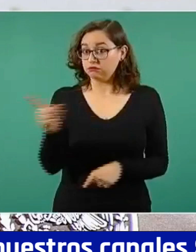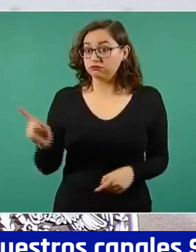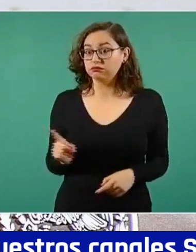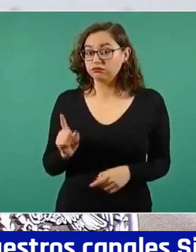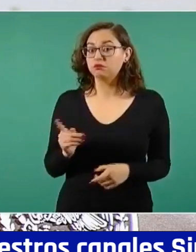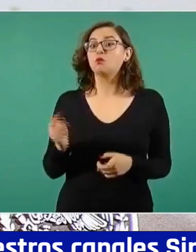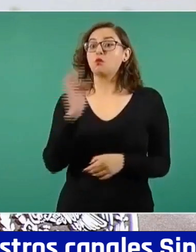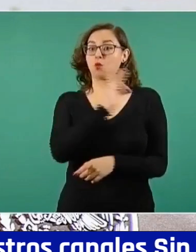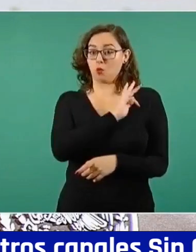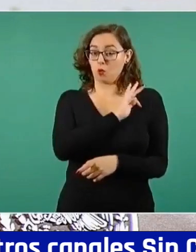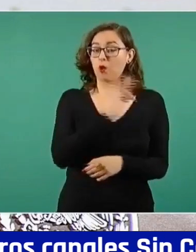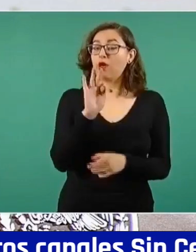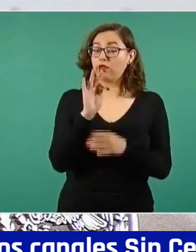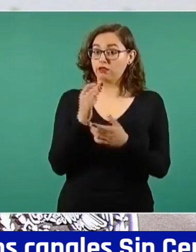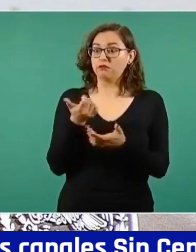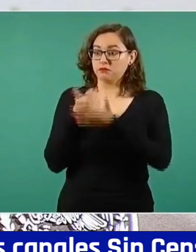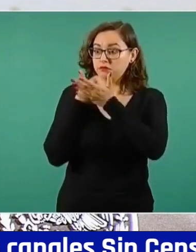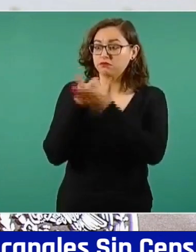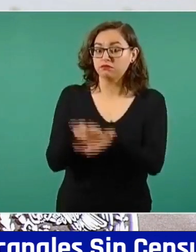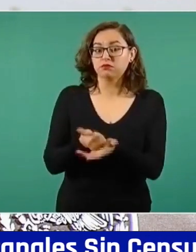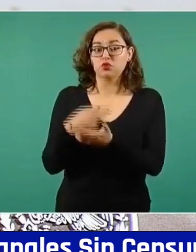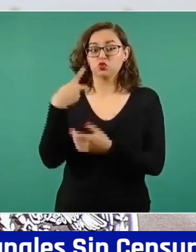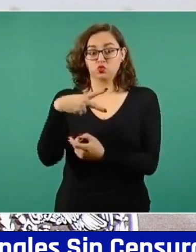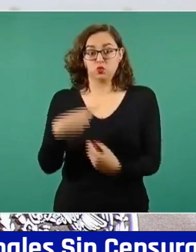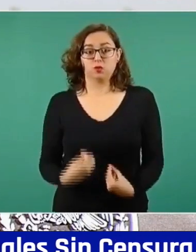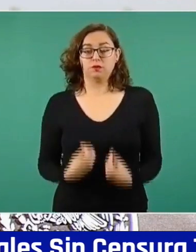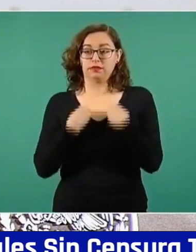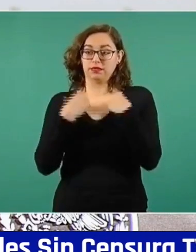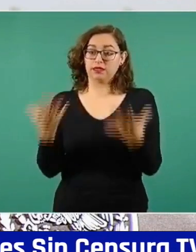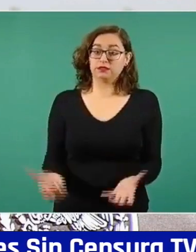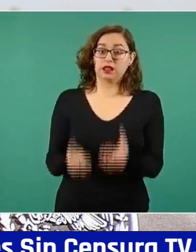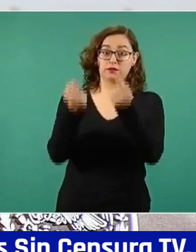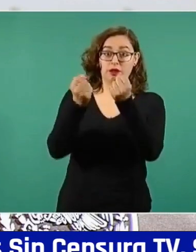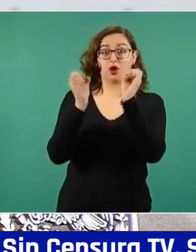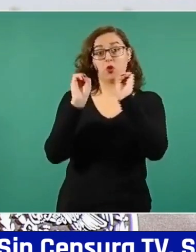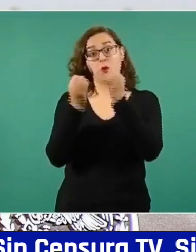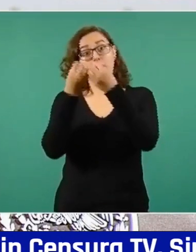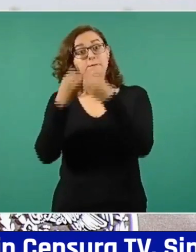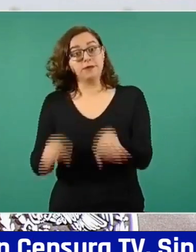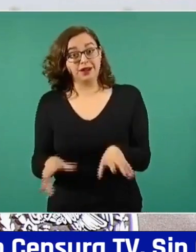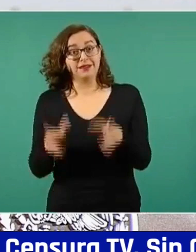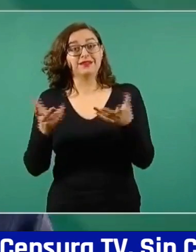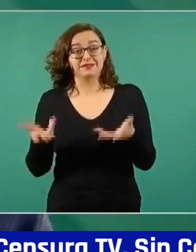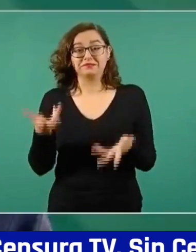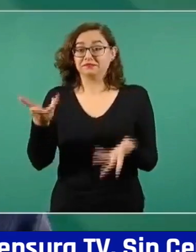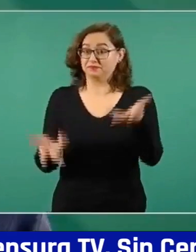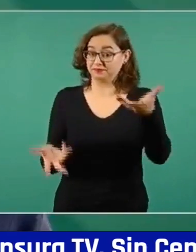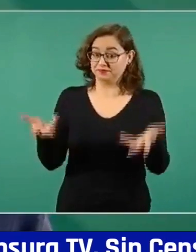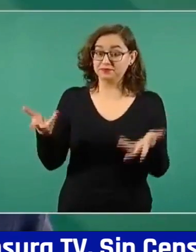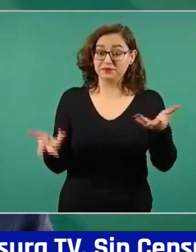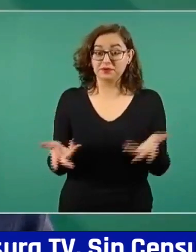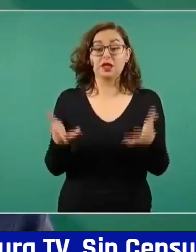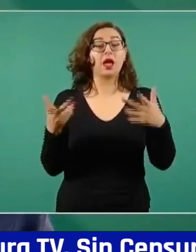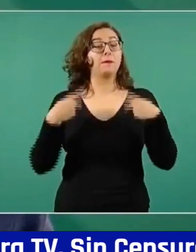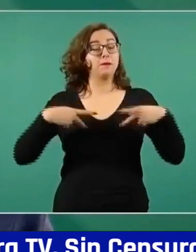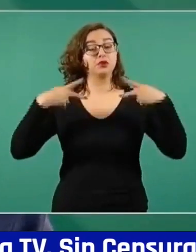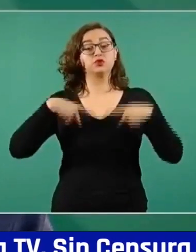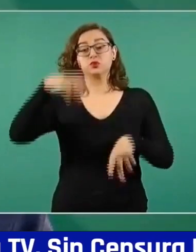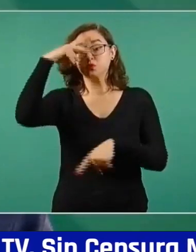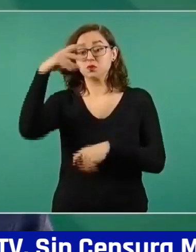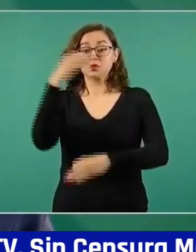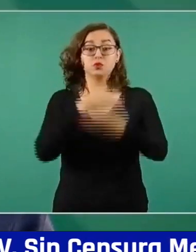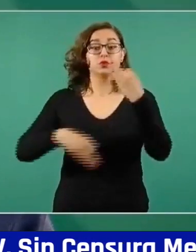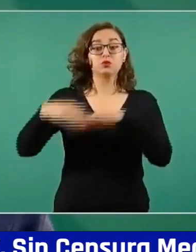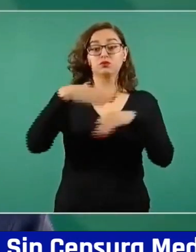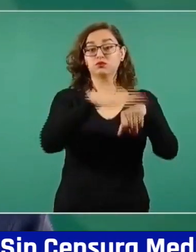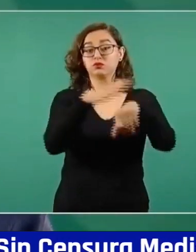diferencia entre la vida y la muerte de una persona. Hacemos un llamado a todos los mexicanos para que apoyen a la Cruz Roja bajo el lema de este